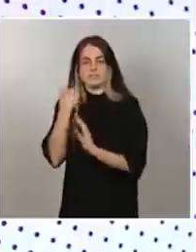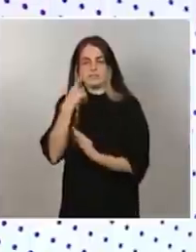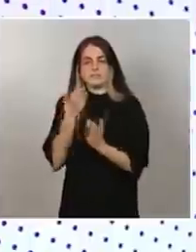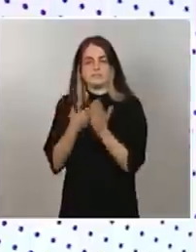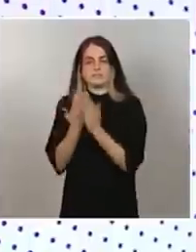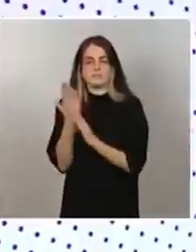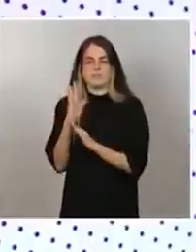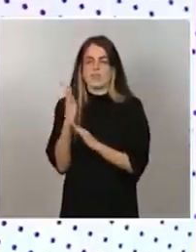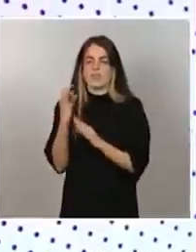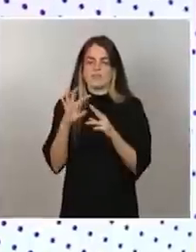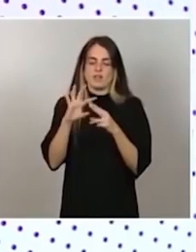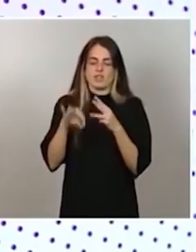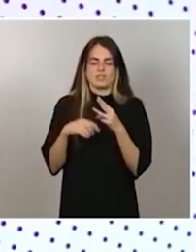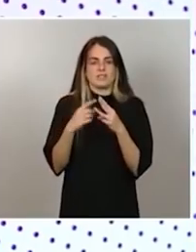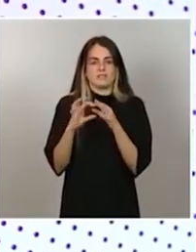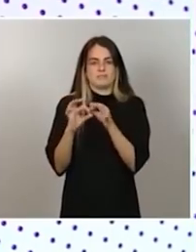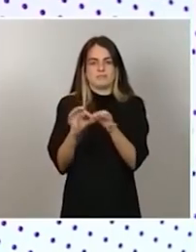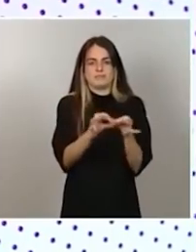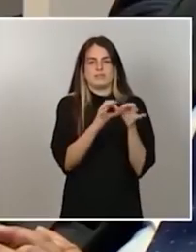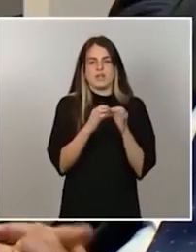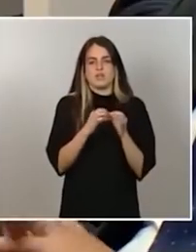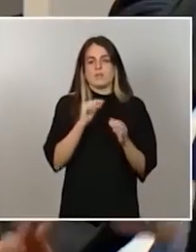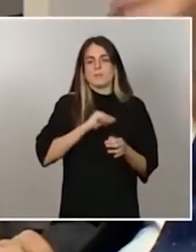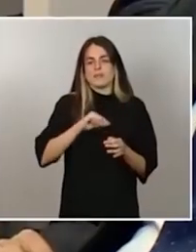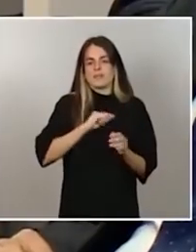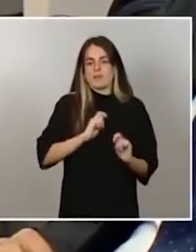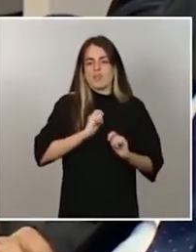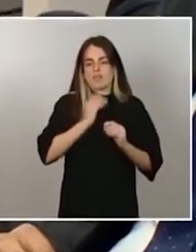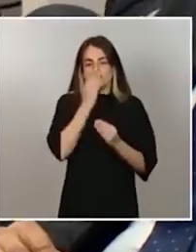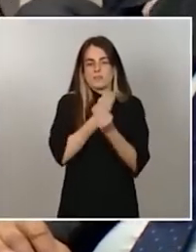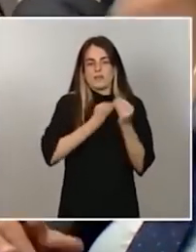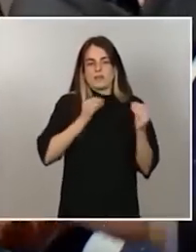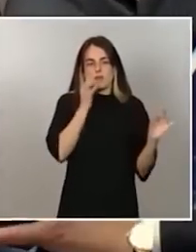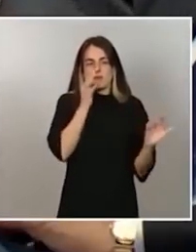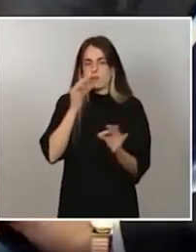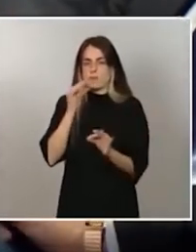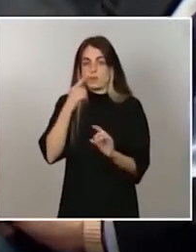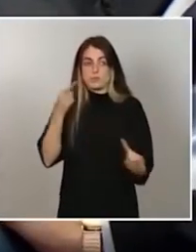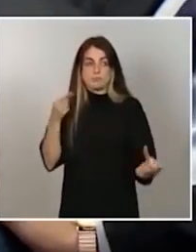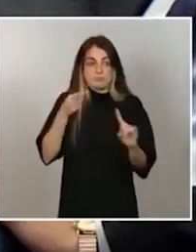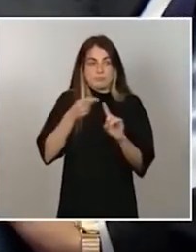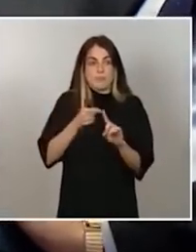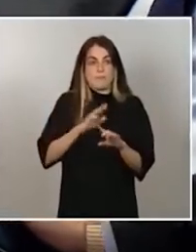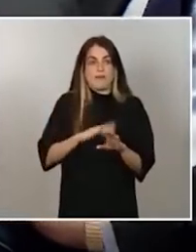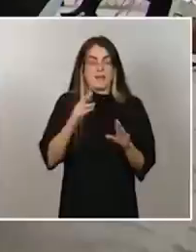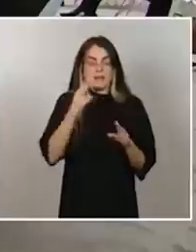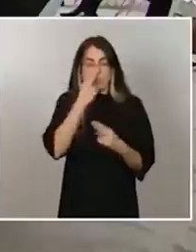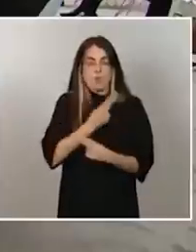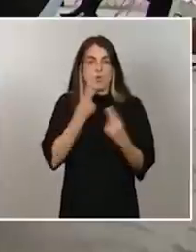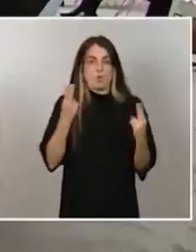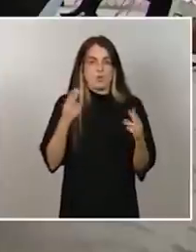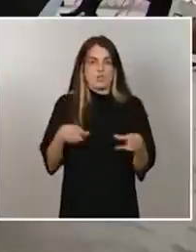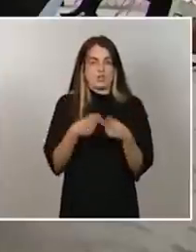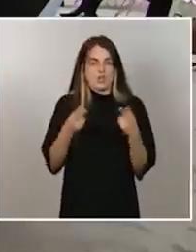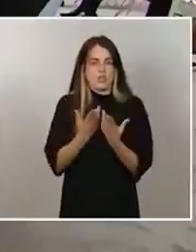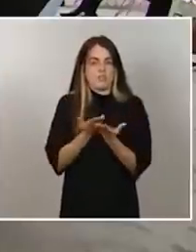de encima, puede haber una reforma, dicen que puede haber una remodelación del gobierno y quitarse alguno,